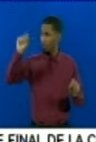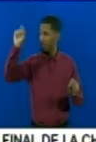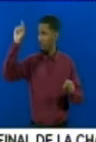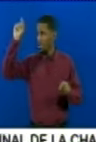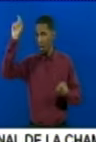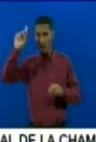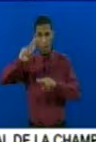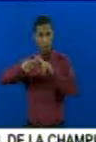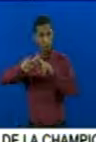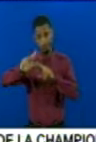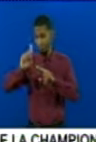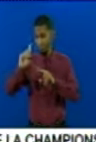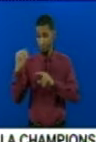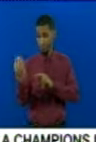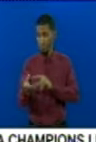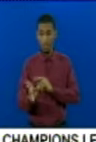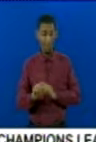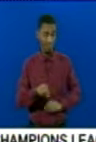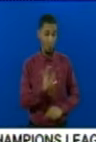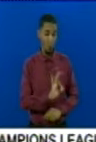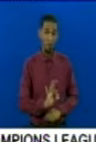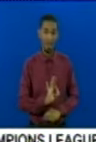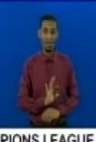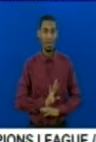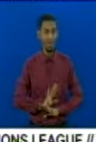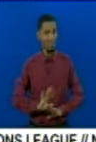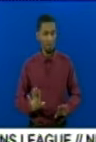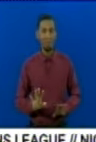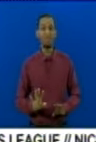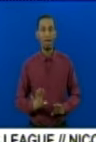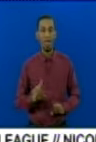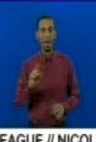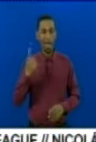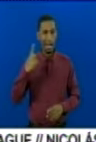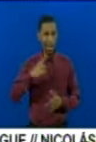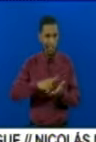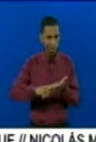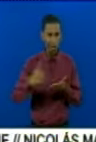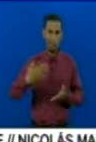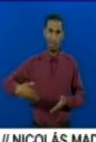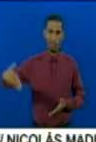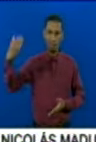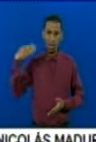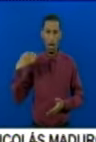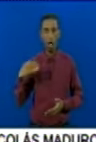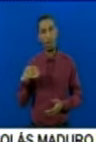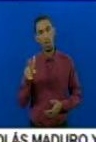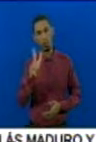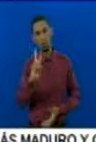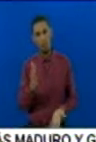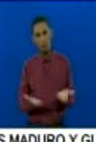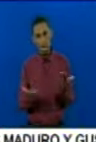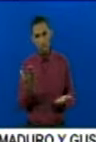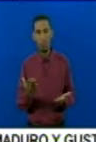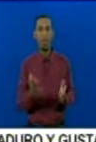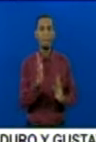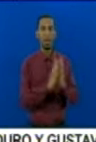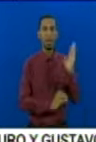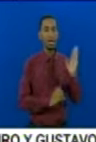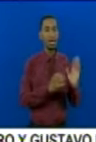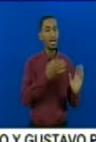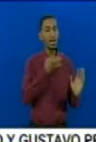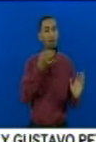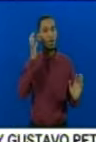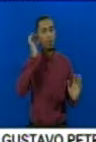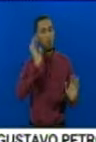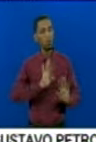no se otorga, no se entrega este kilogramo, y habíamos dicho la semana pasada que el kilogramo correspondiente a los meses de enero y febrero había concluido